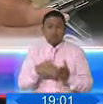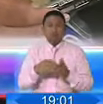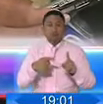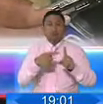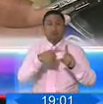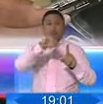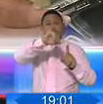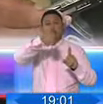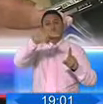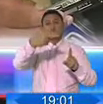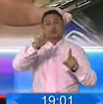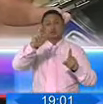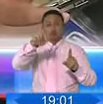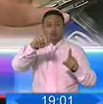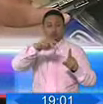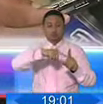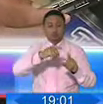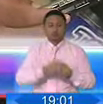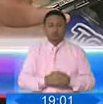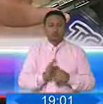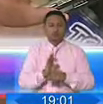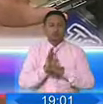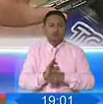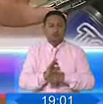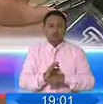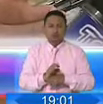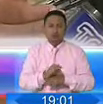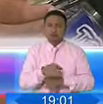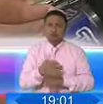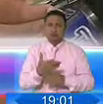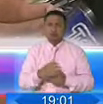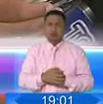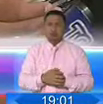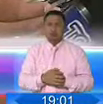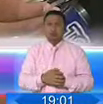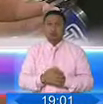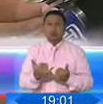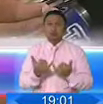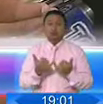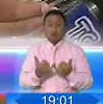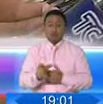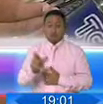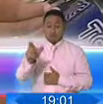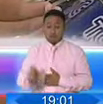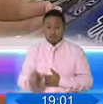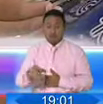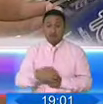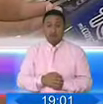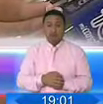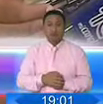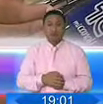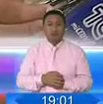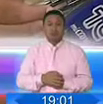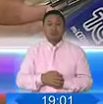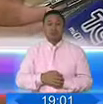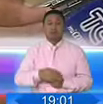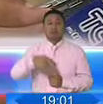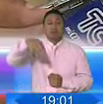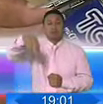Christopher Follett es una versión precisamente de ahora quien es coprocesado, el señor Mauricio Neme,